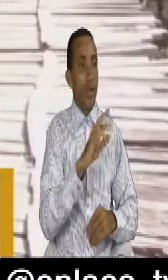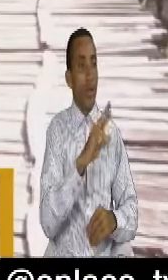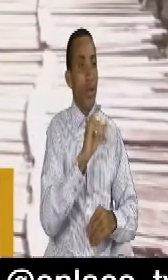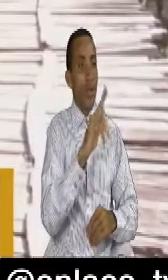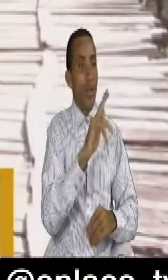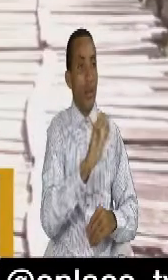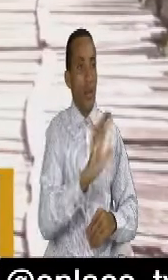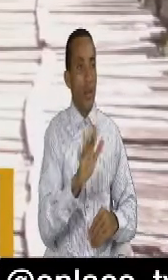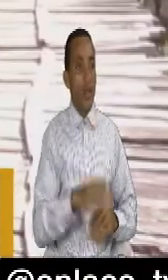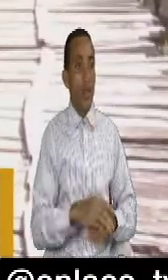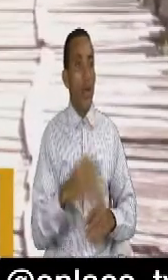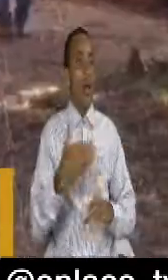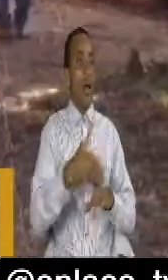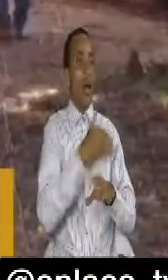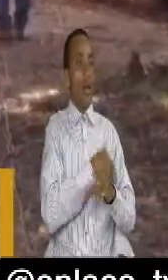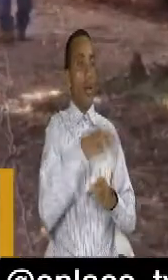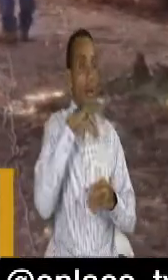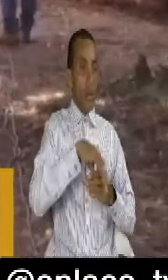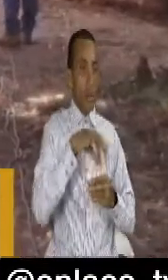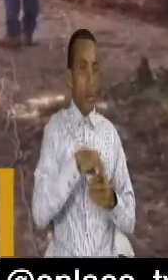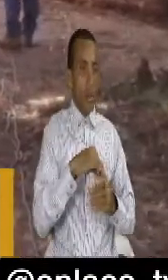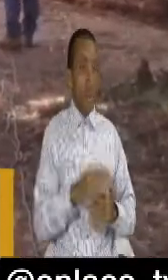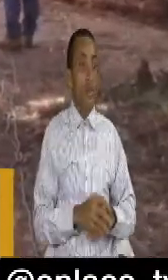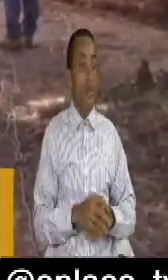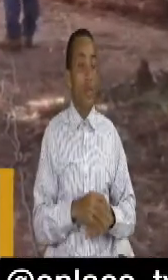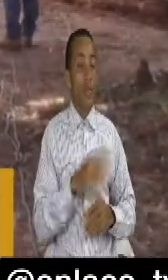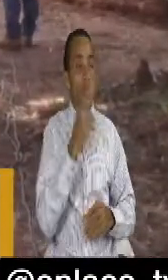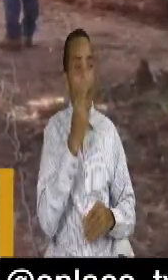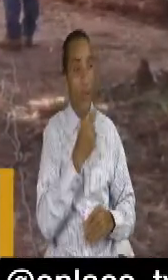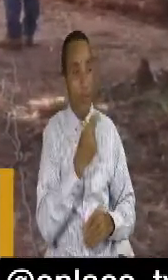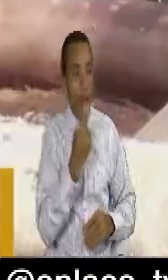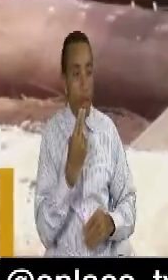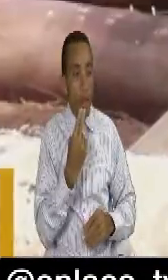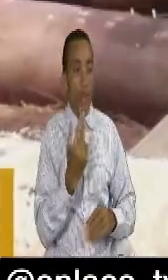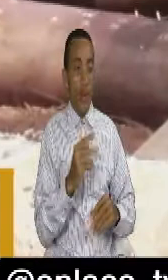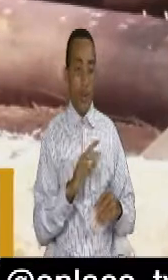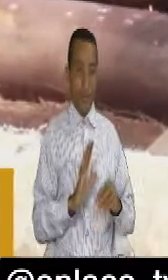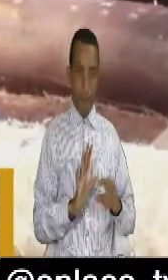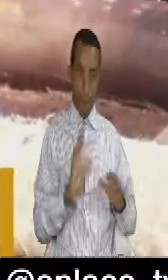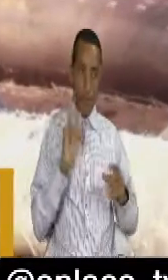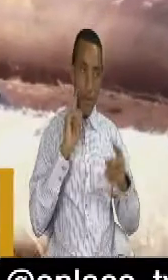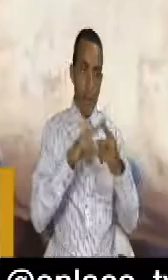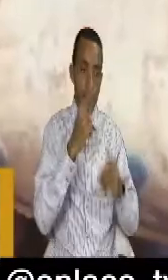de elecciones, y usted no está cumpliendo. Secretarías como Infraestructura, Medio Ambiente y